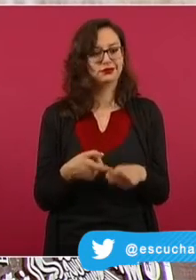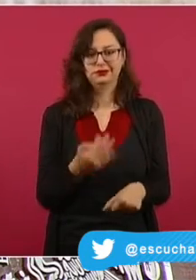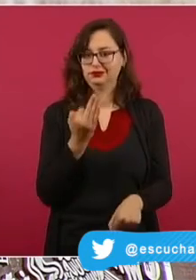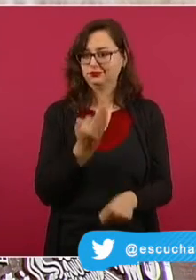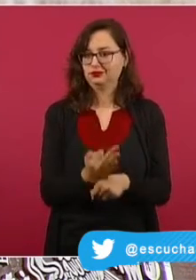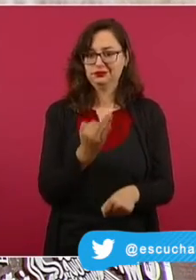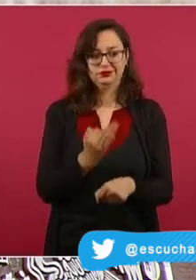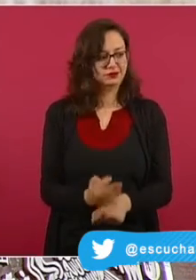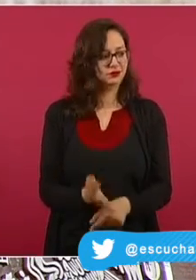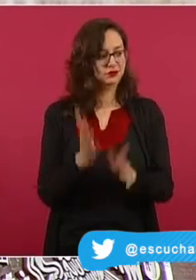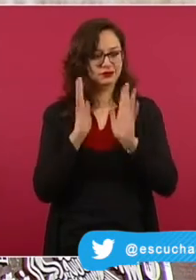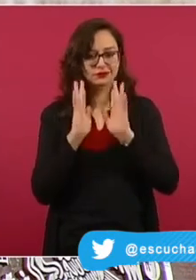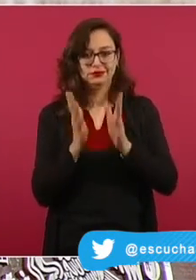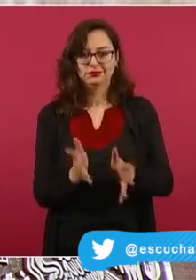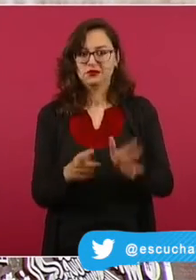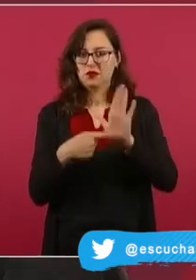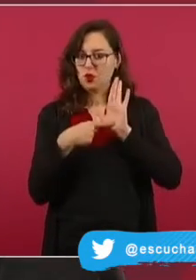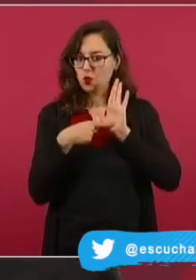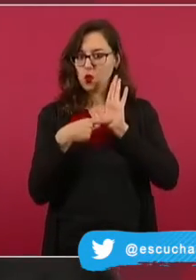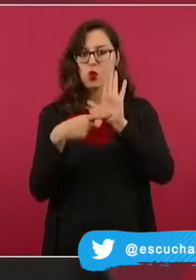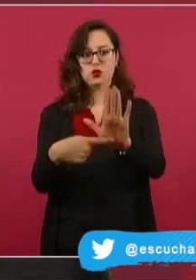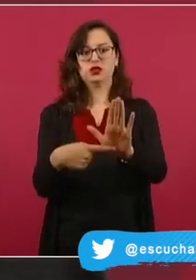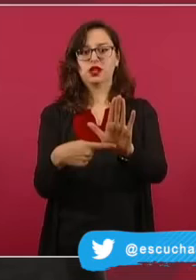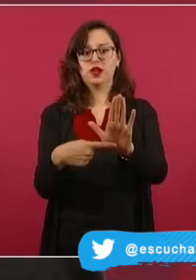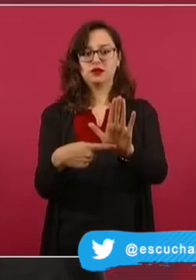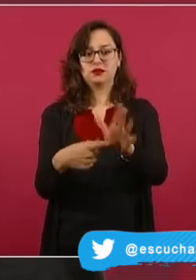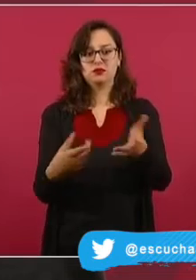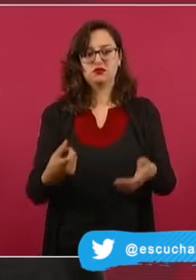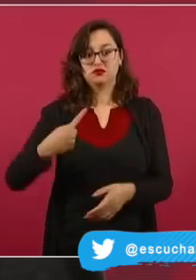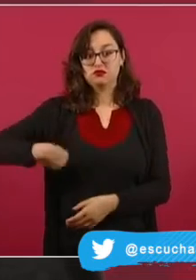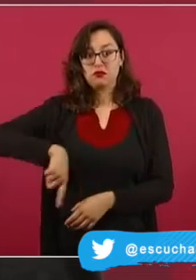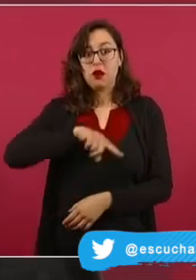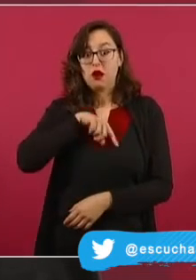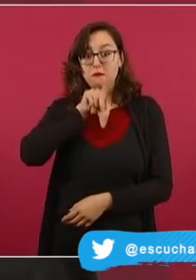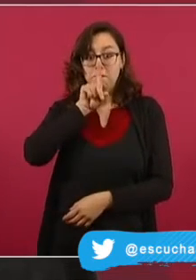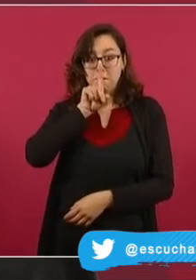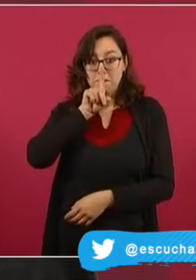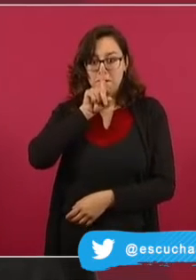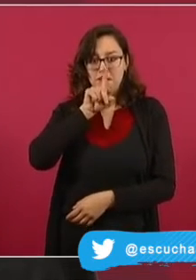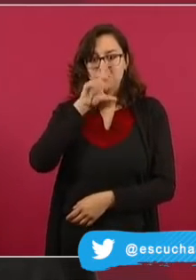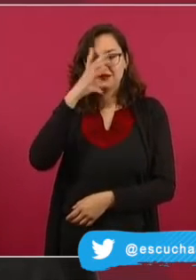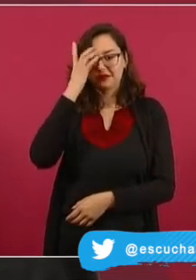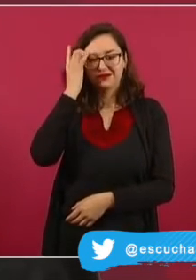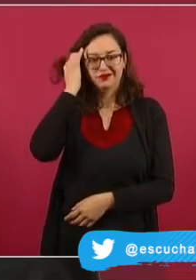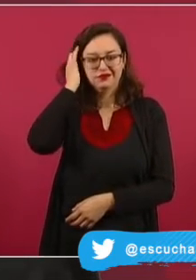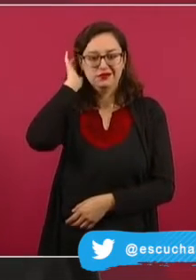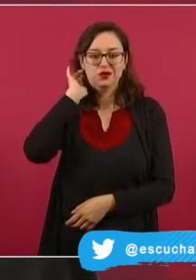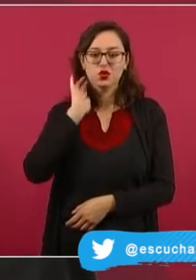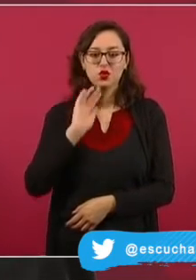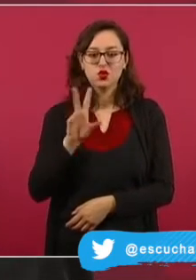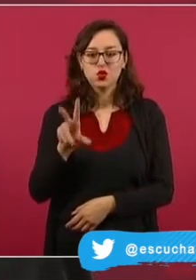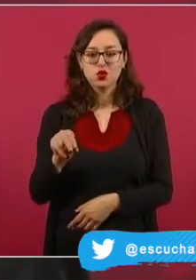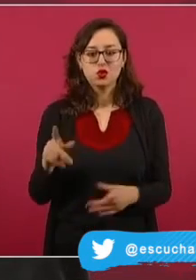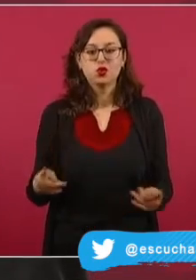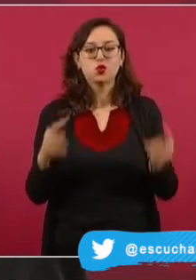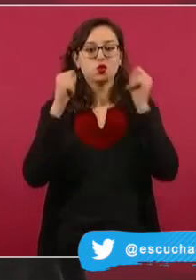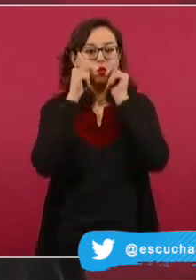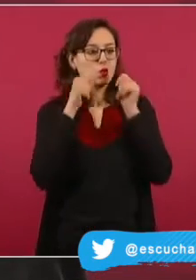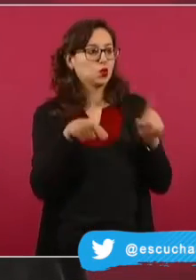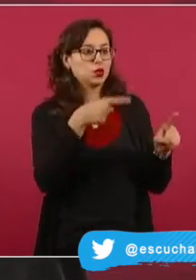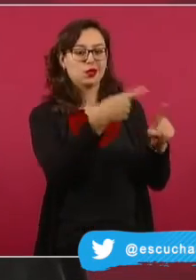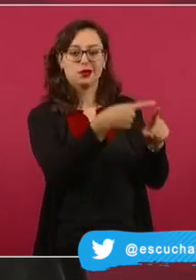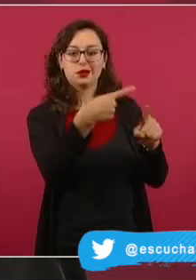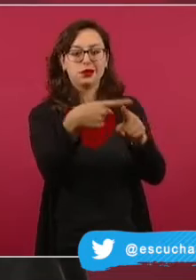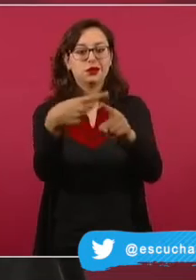en específico la quema de urnas en Oaxaca durante las elecciones del pasado domingo. Estas acciones tenían como objetivo que las